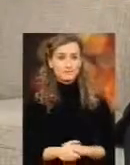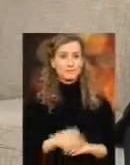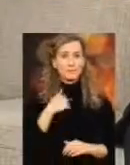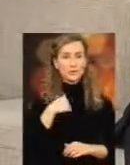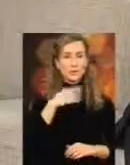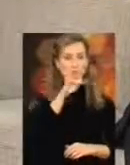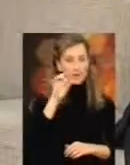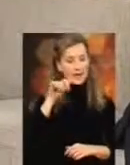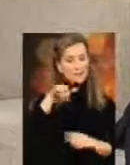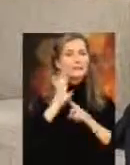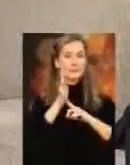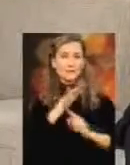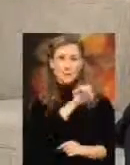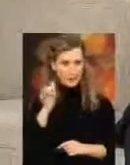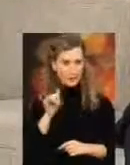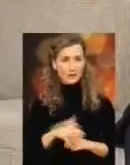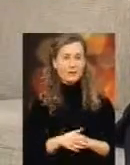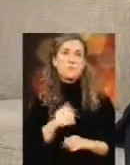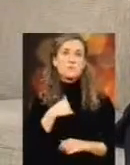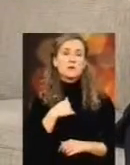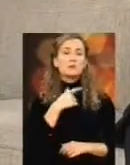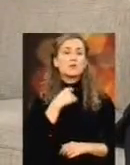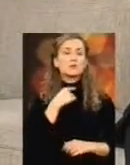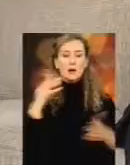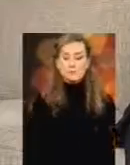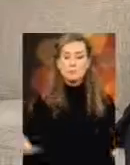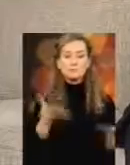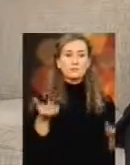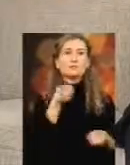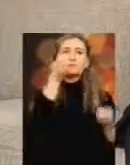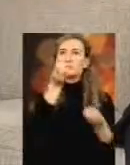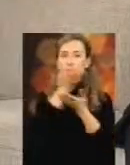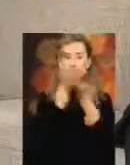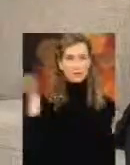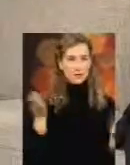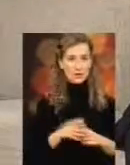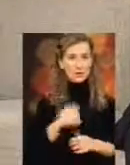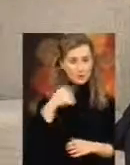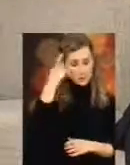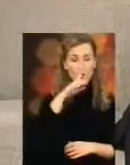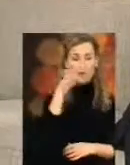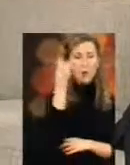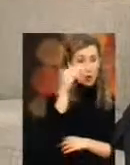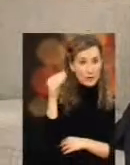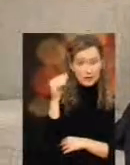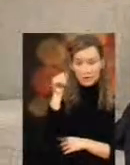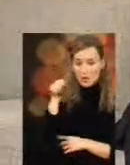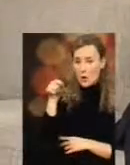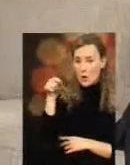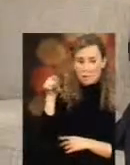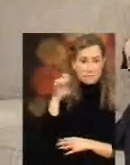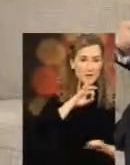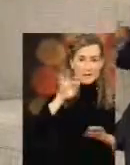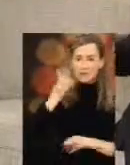profesionales. Yo tengo fe en Castilla-La Mancha y me gusta proclamarla. Tengo fe porque sé que nuestros jóvenes